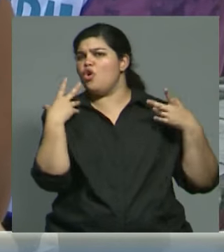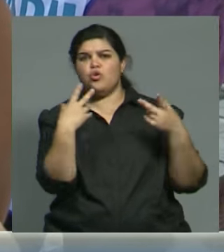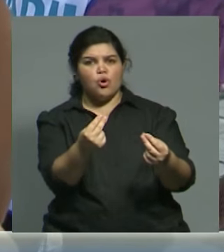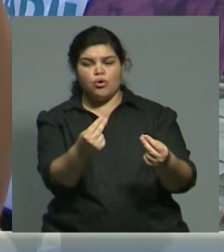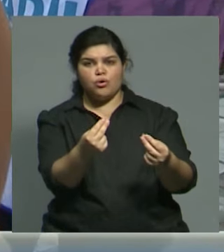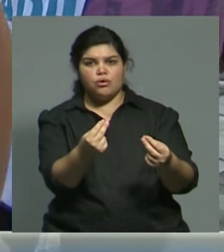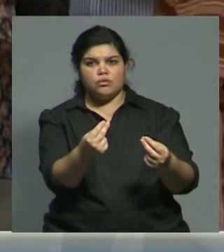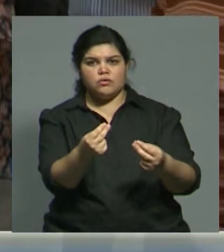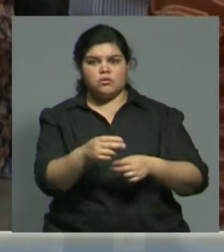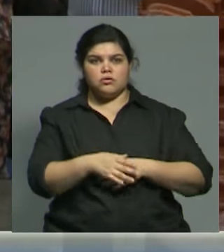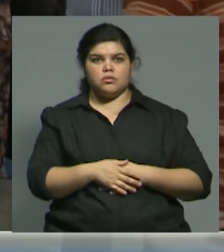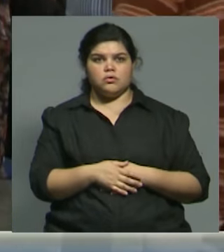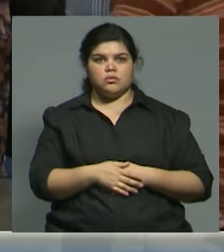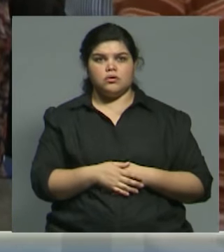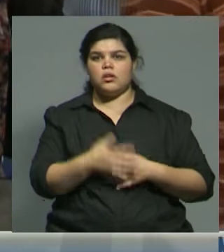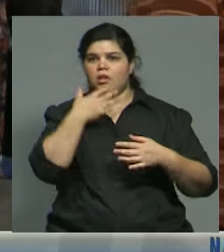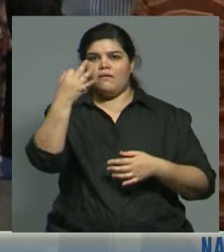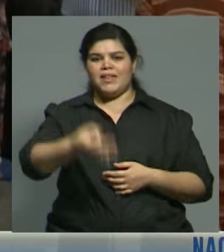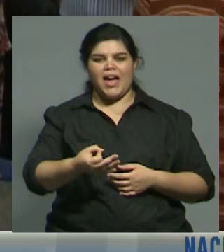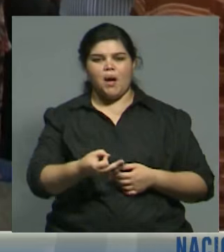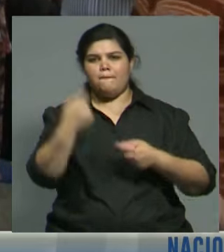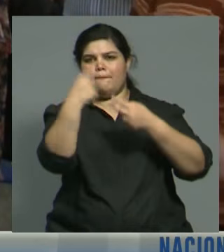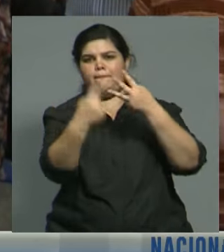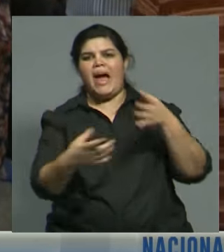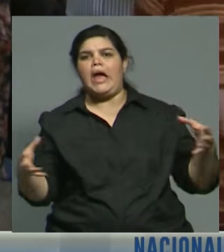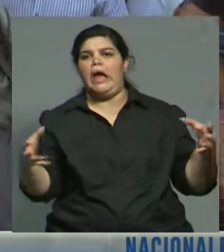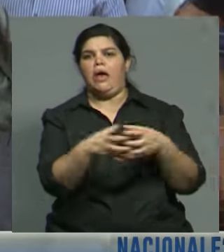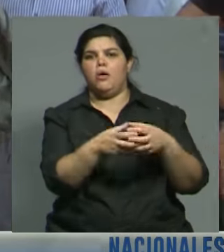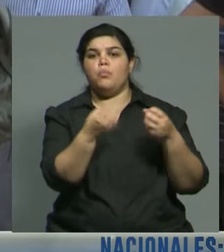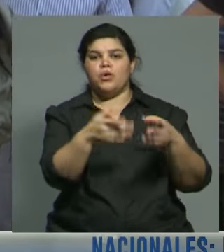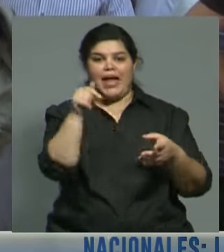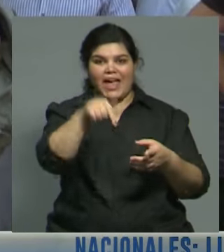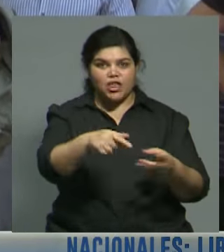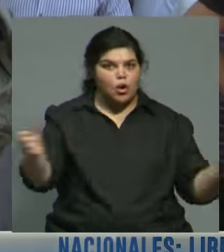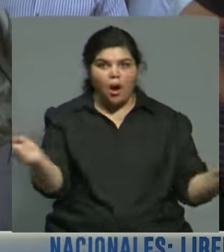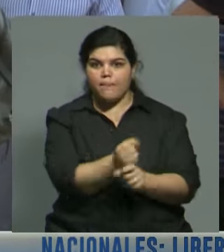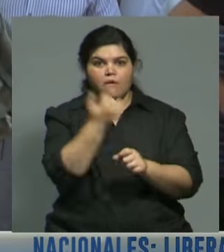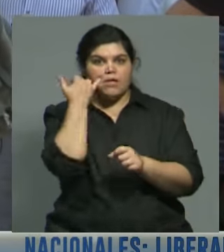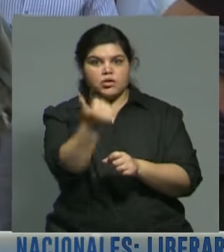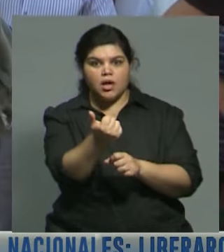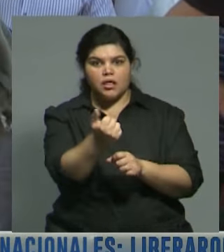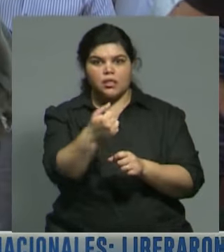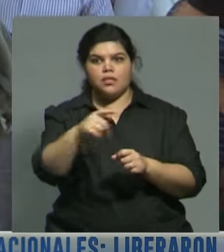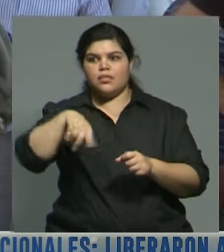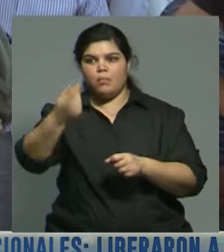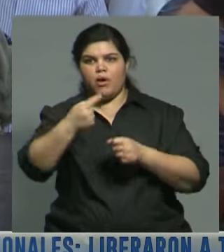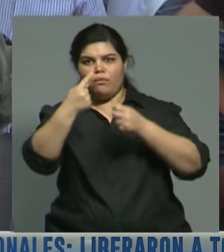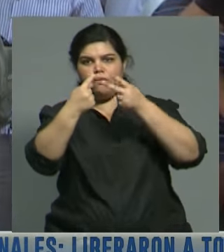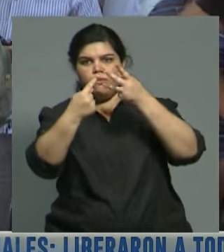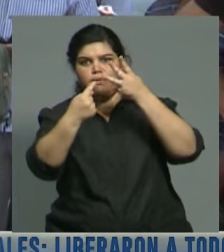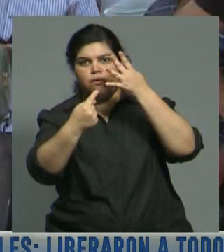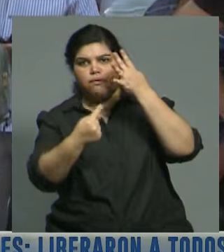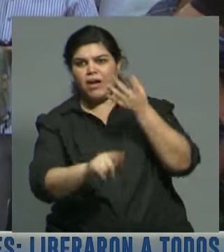digo, nunca tan bien puesto el nombre paquete, porque una vez aprobada esta reforma, lo que se desencadena